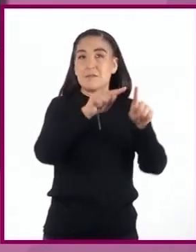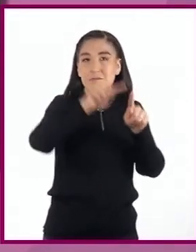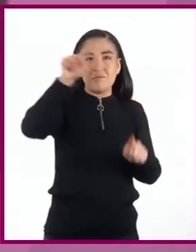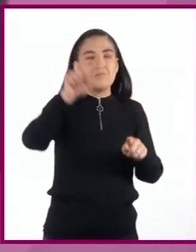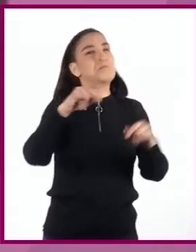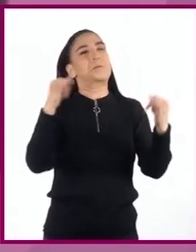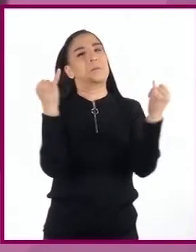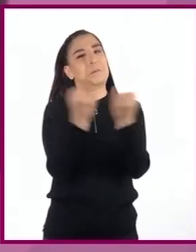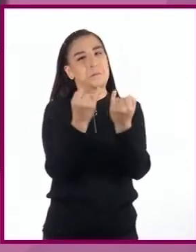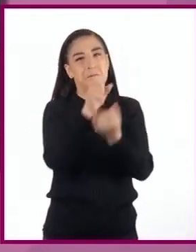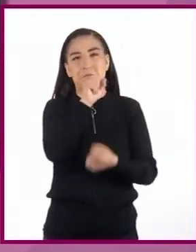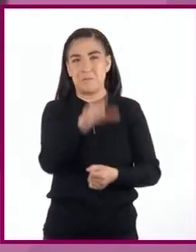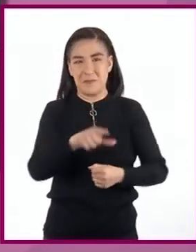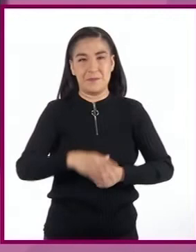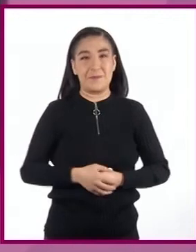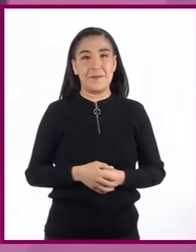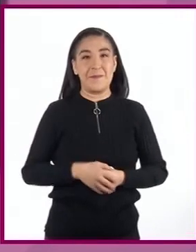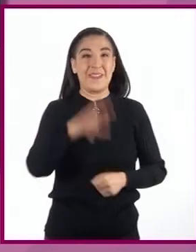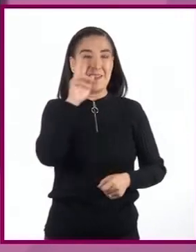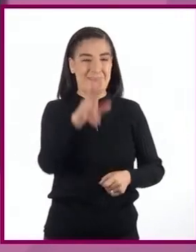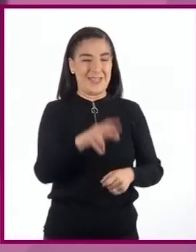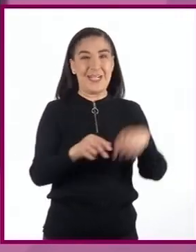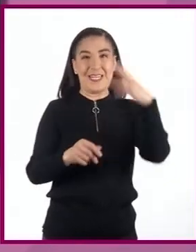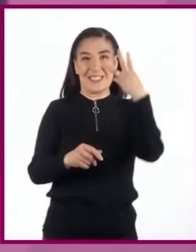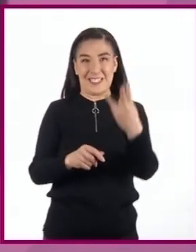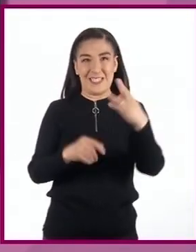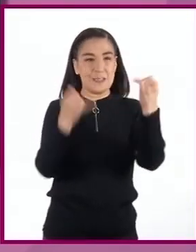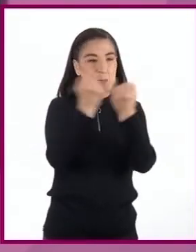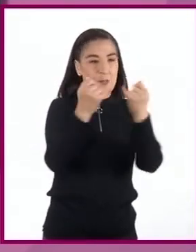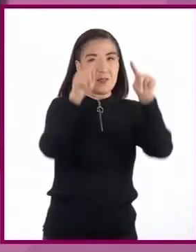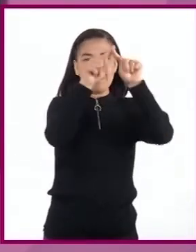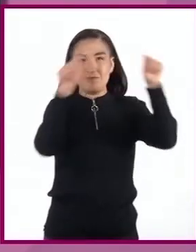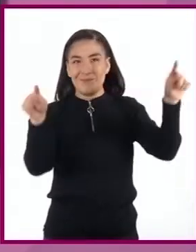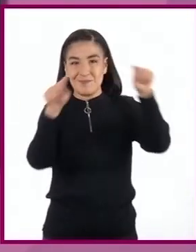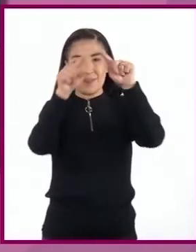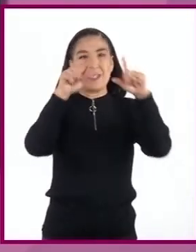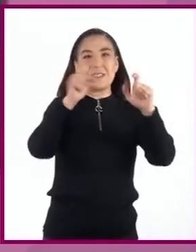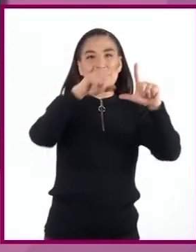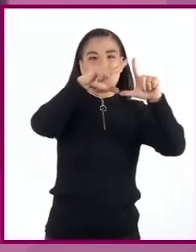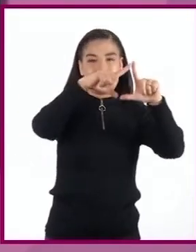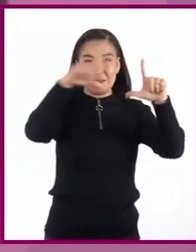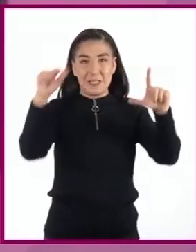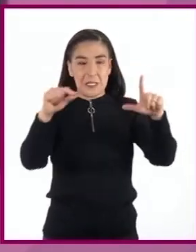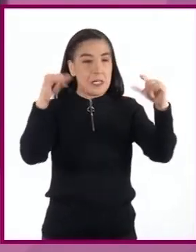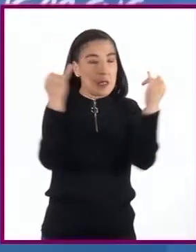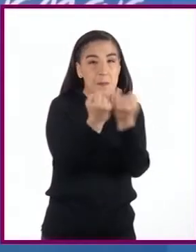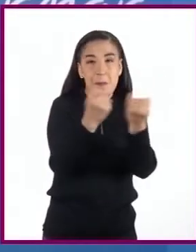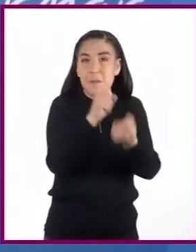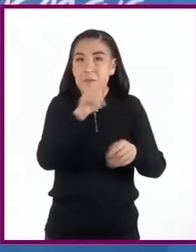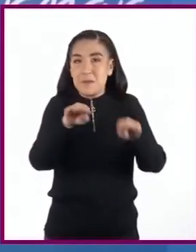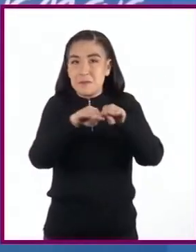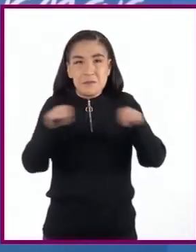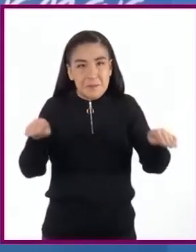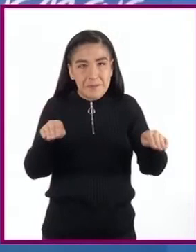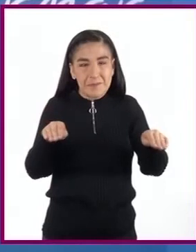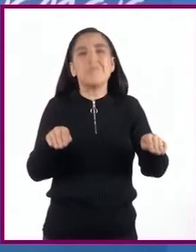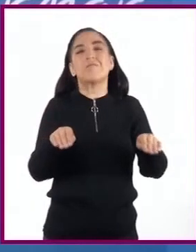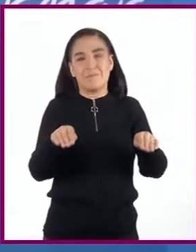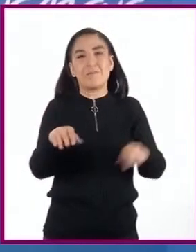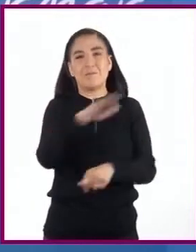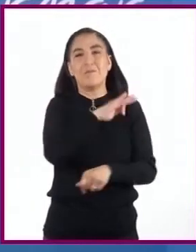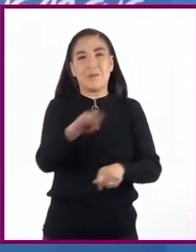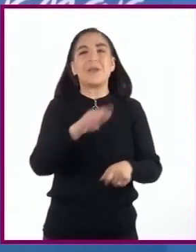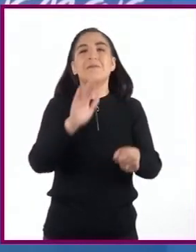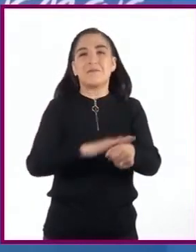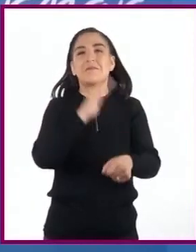iguales. Como los tres pares de lados correspondientes en ambos triángulos tienen la misma longitud, podemos afirmar que el